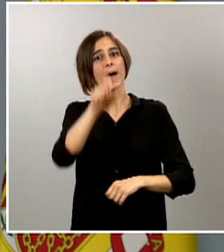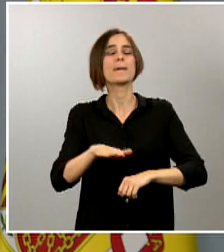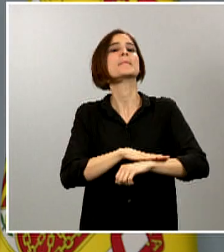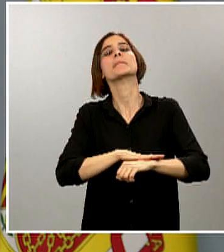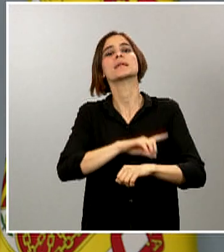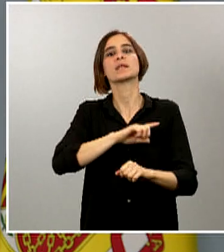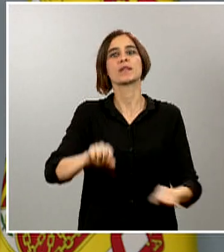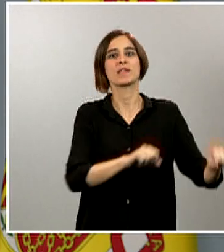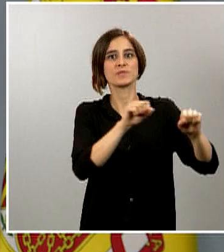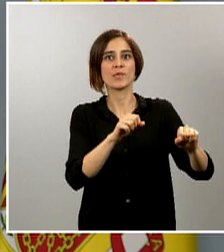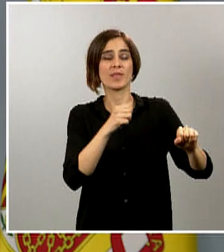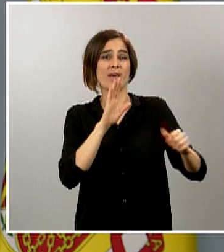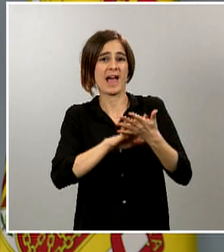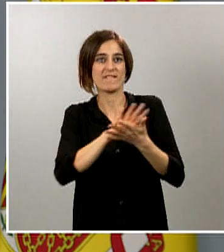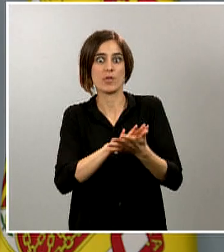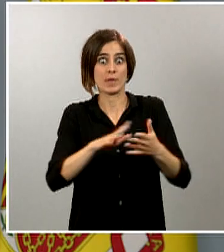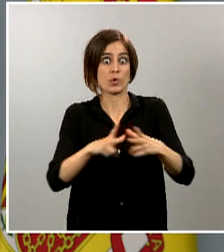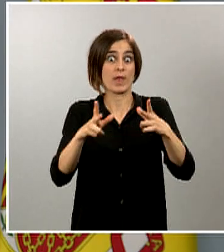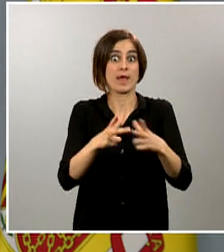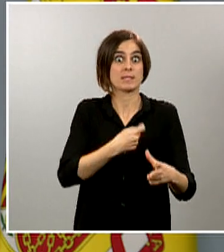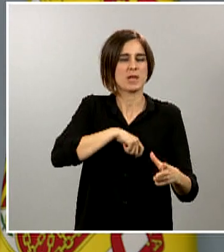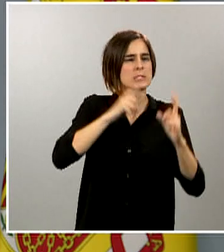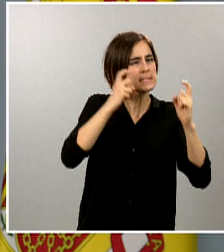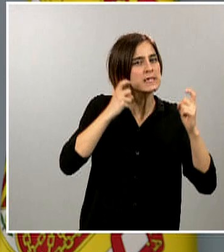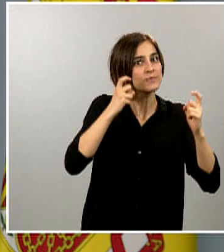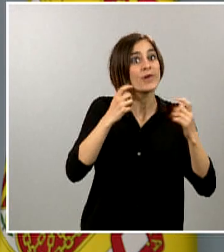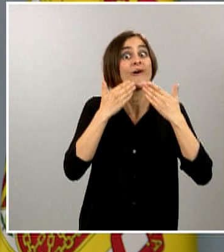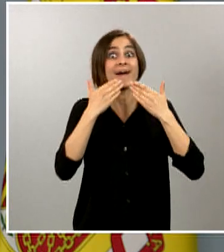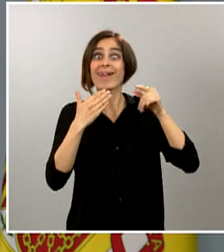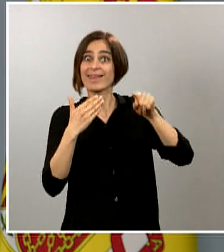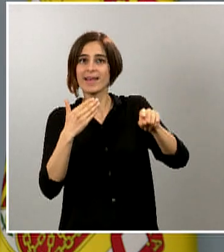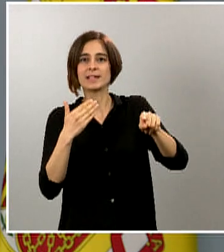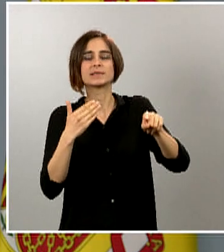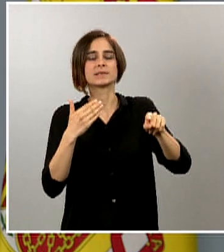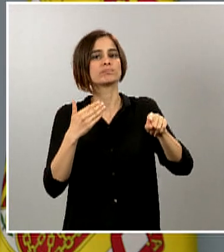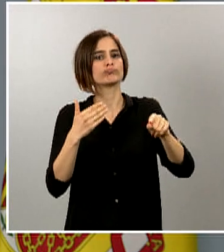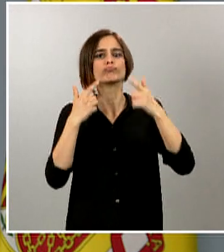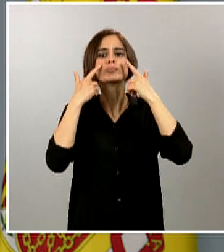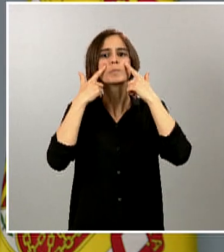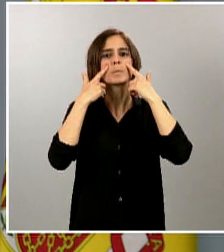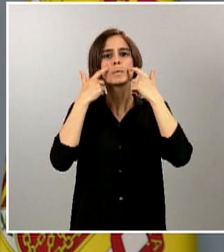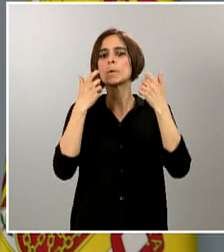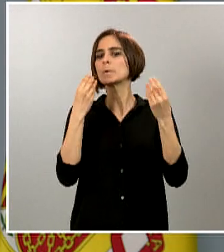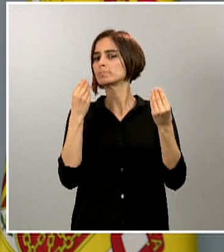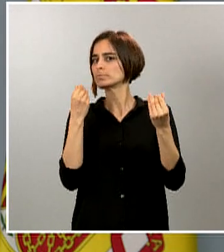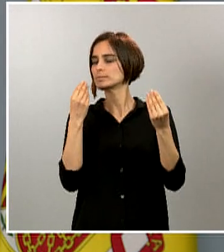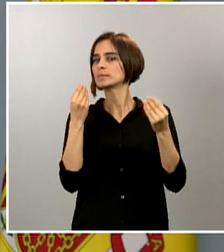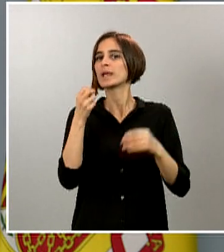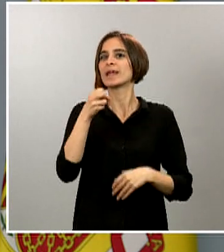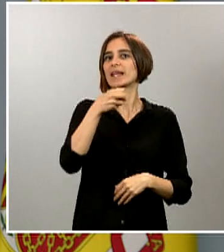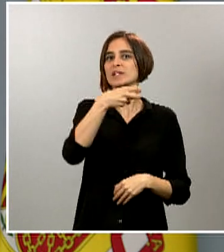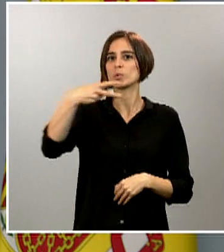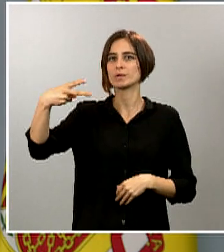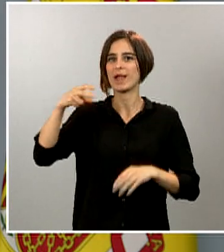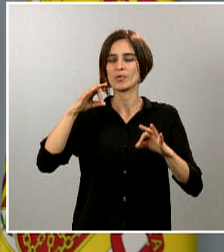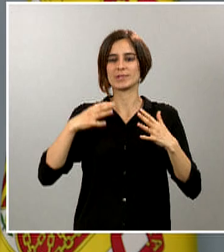sociedad española han conllevado que tengamos ya una perspectiva de resultados en materia de sanidad, que es lo que